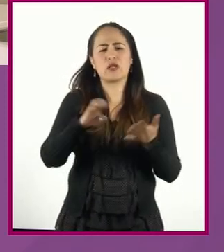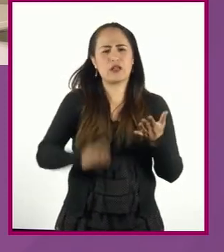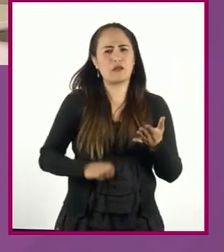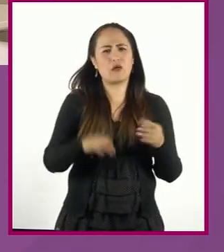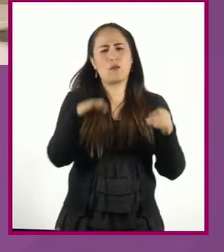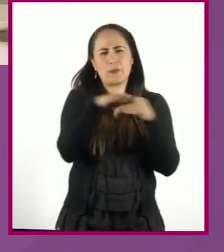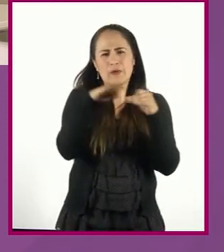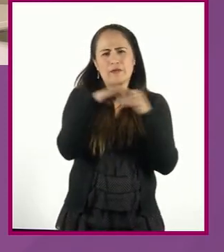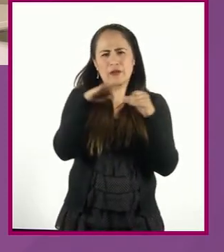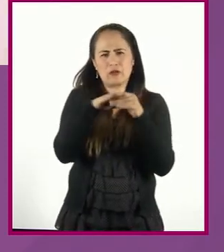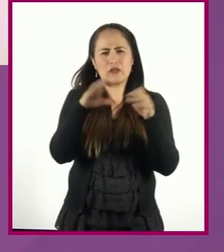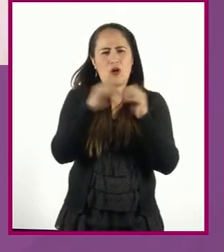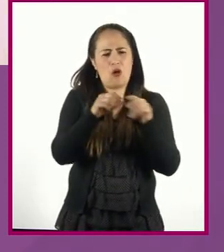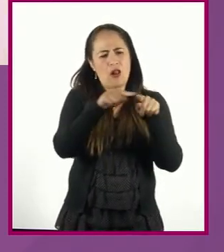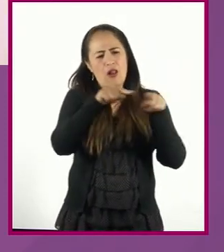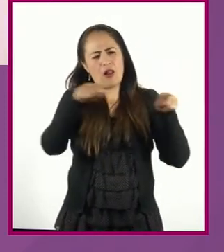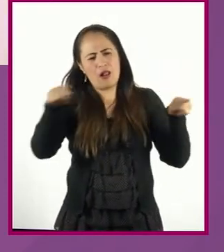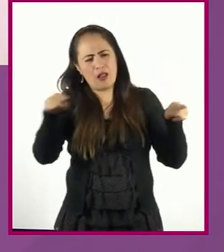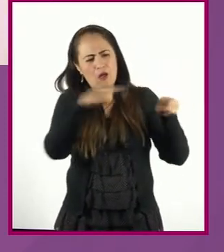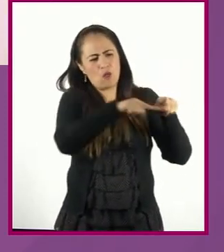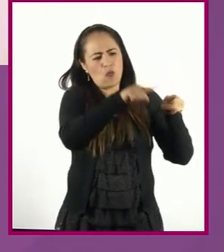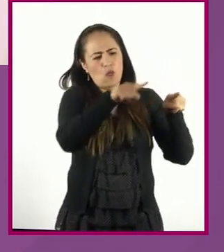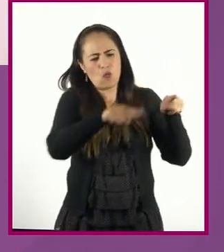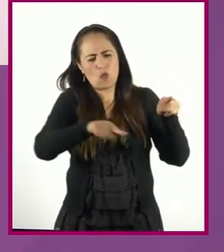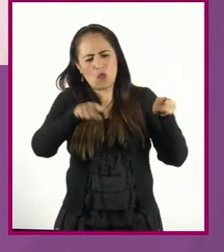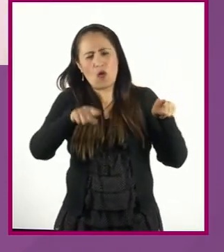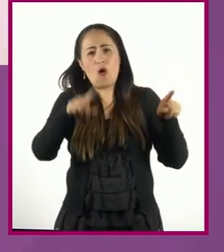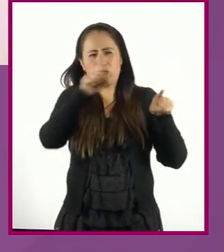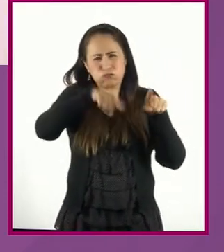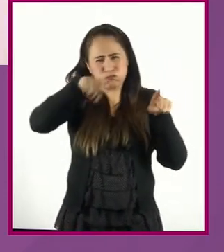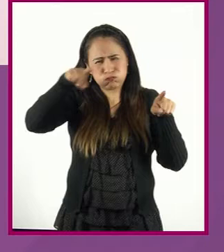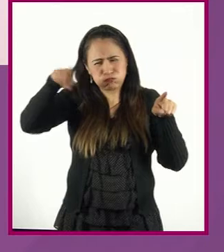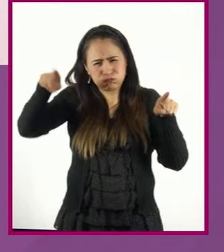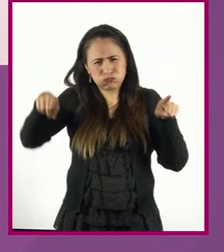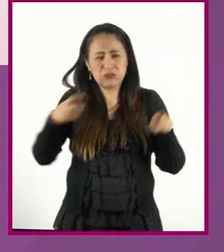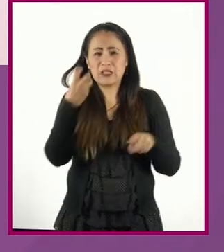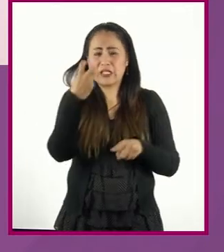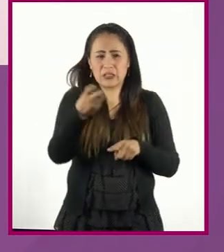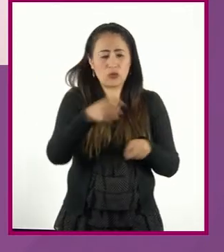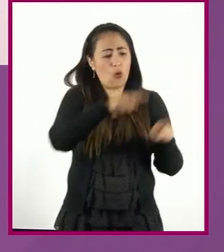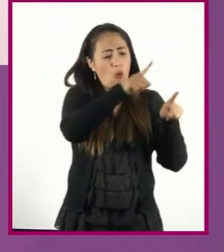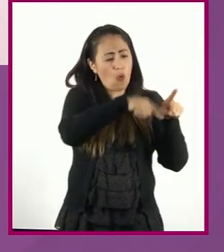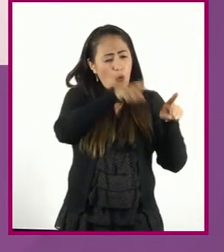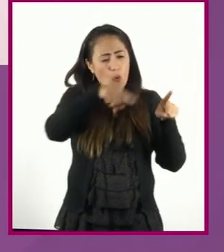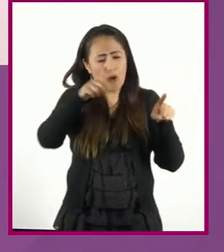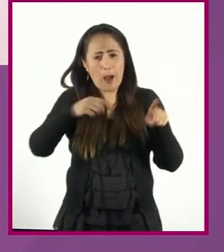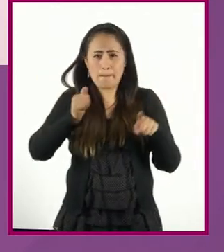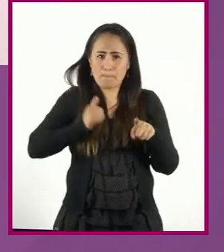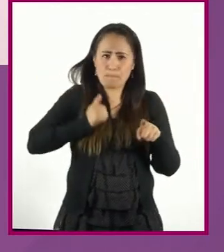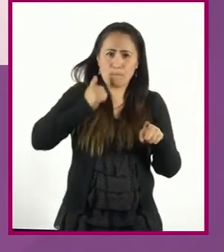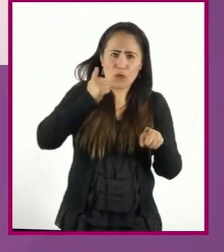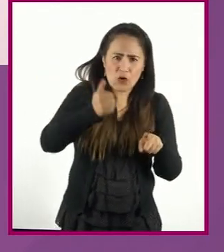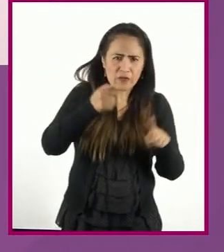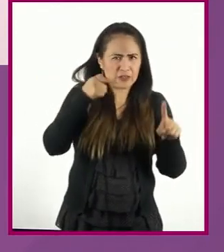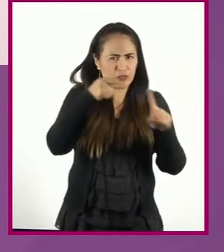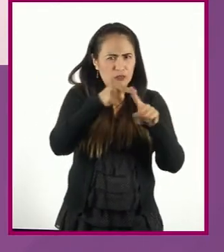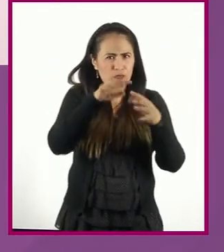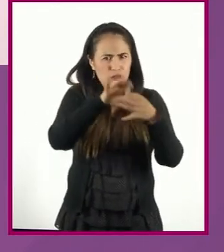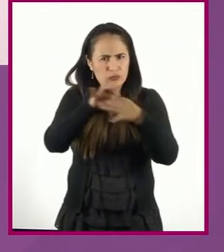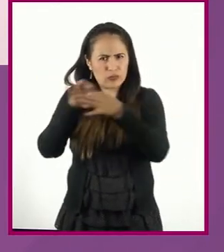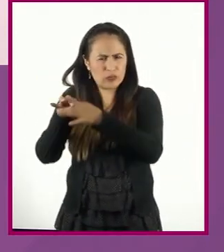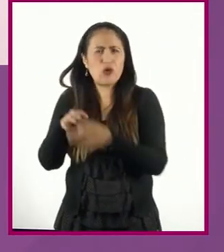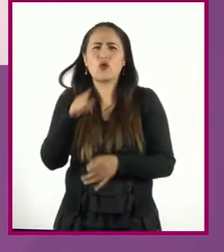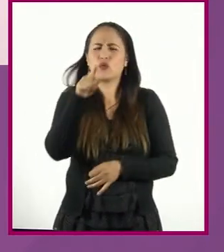frecuencia y longitud de onda. Asimismo, veo que cada tipo de onda se aprovecha para algo diferente. ¿Qué aparatos conoces